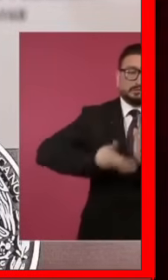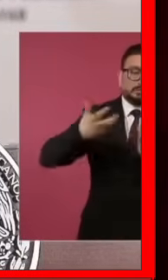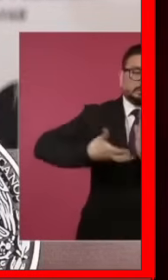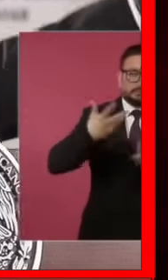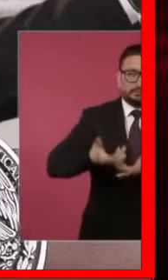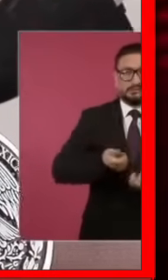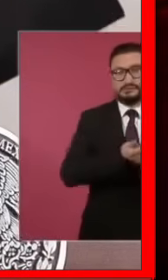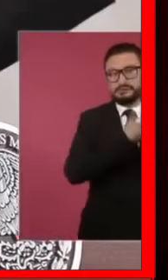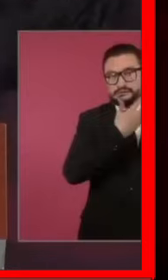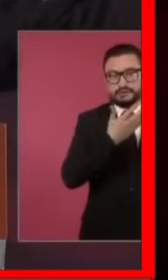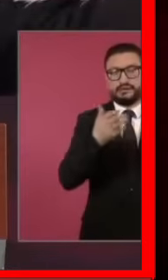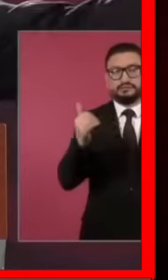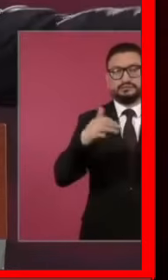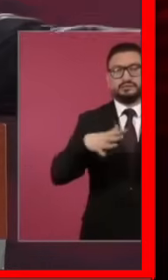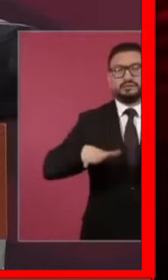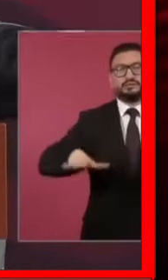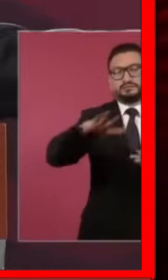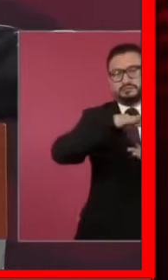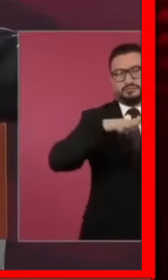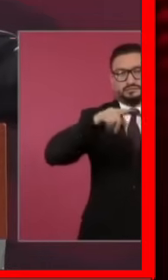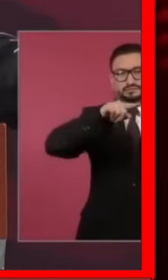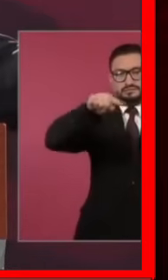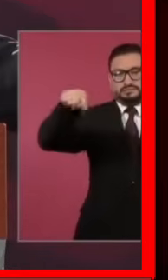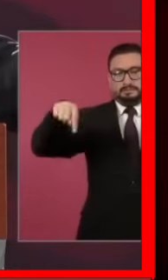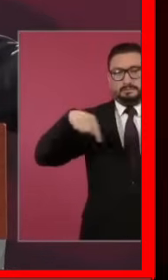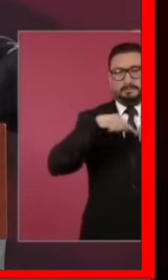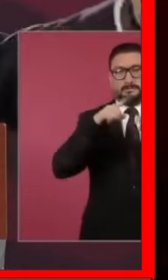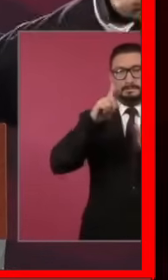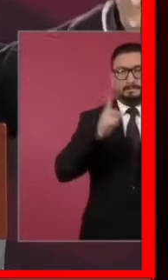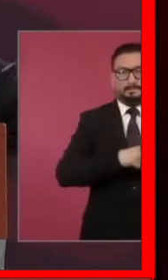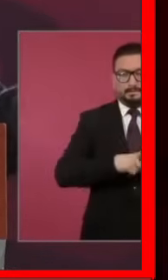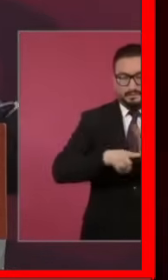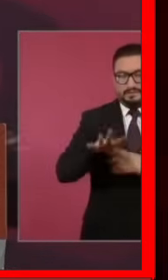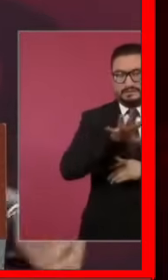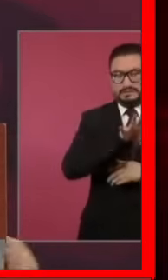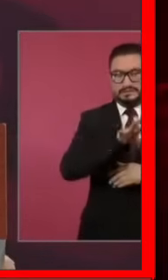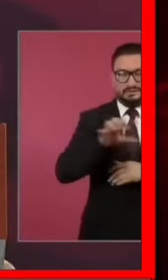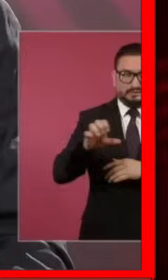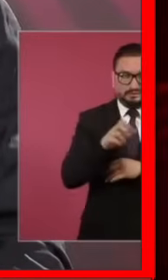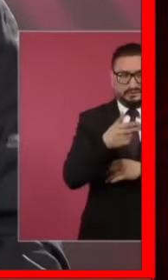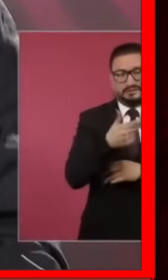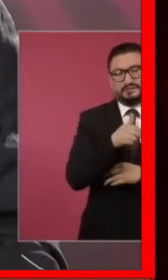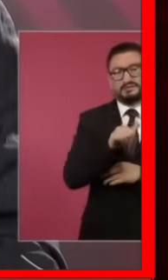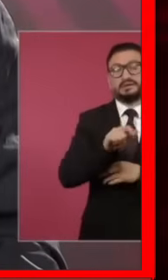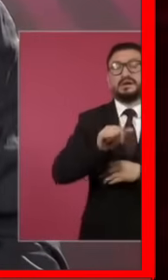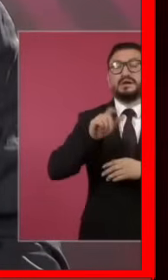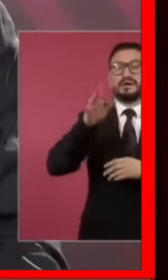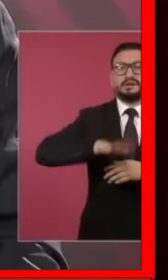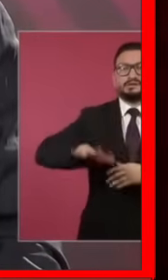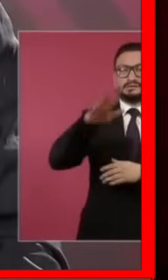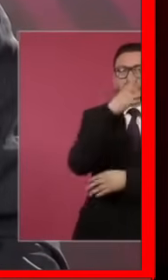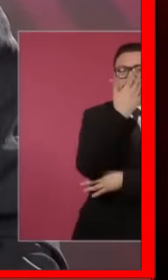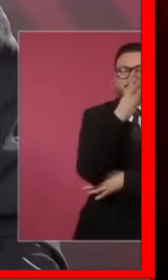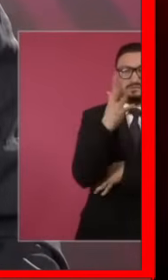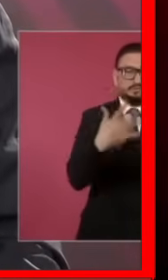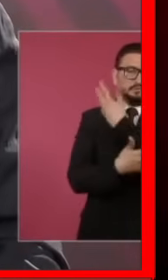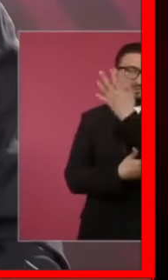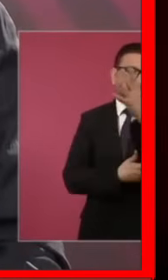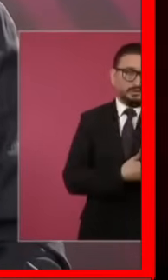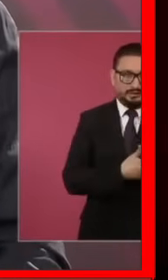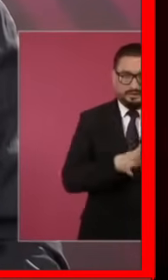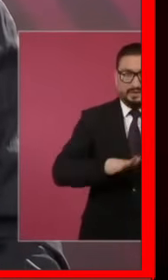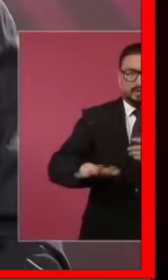y que las 1.500 hectáreas de selva que las íbamos a